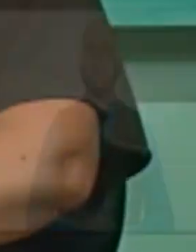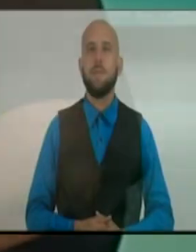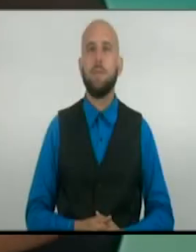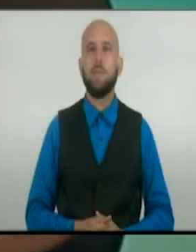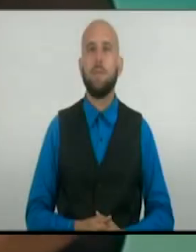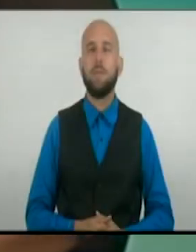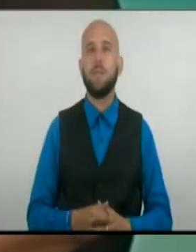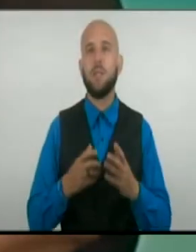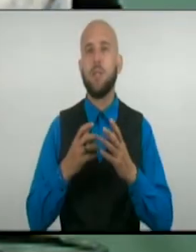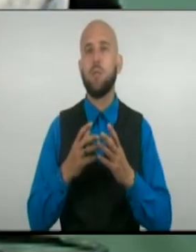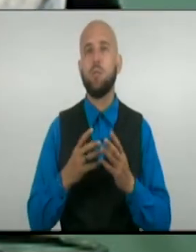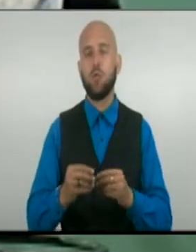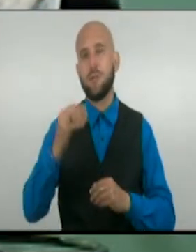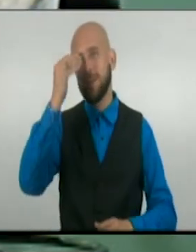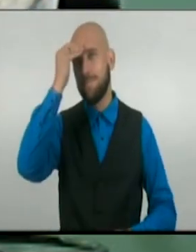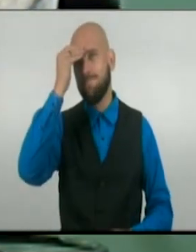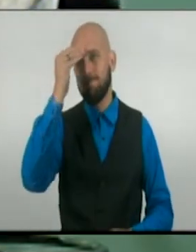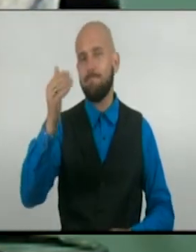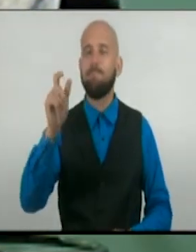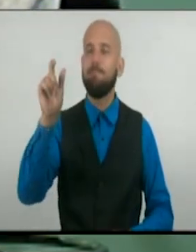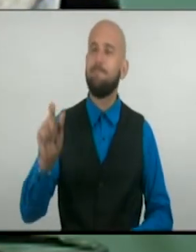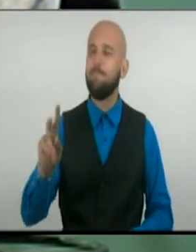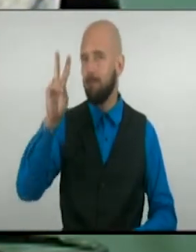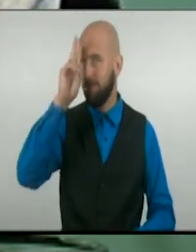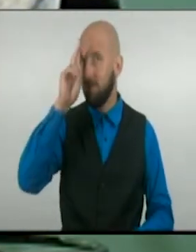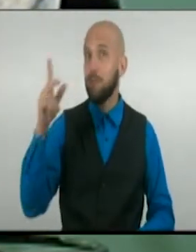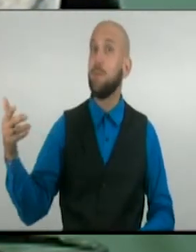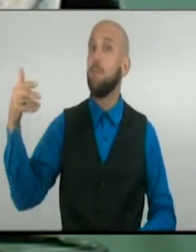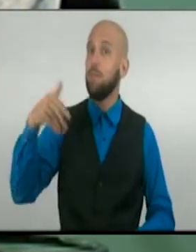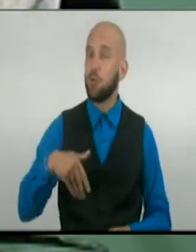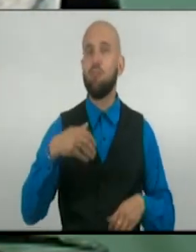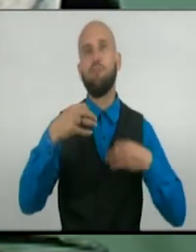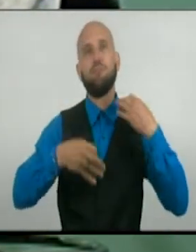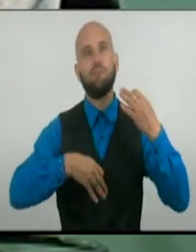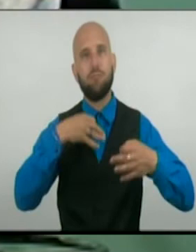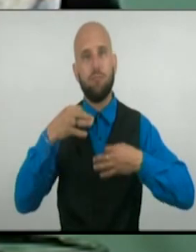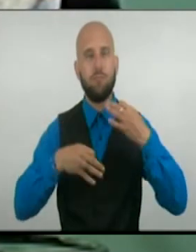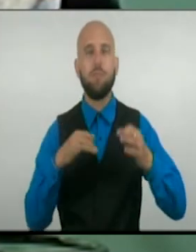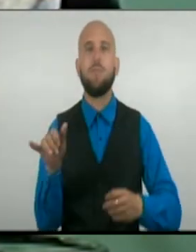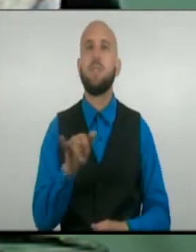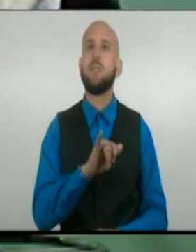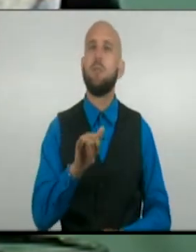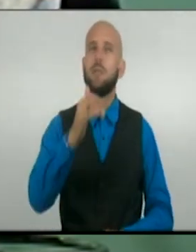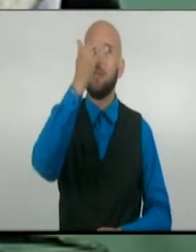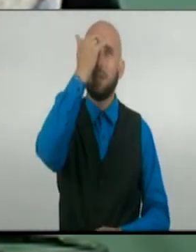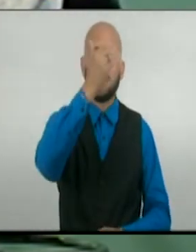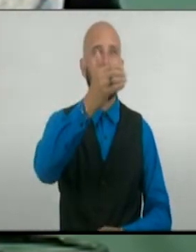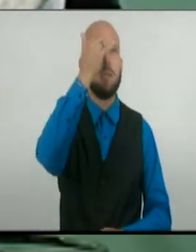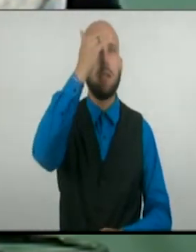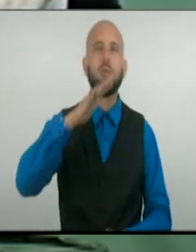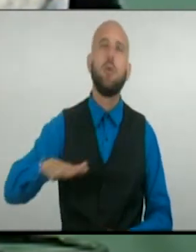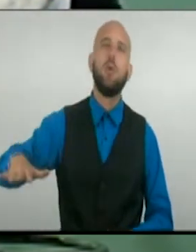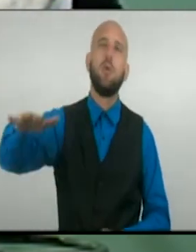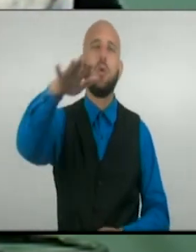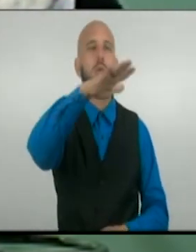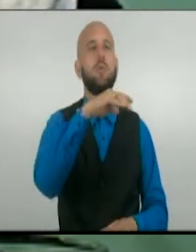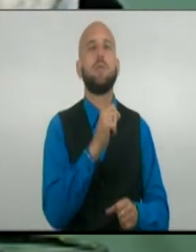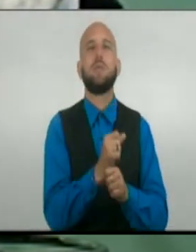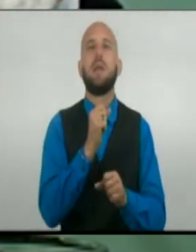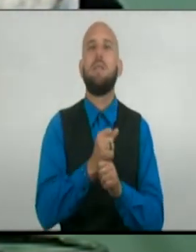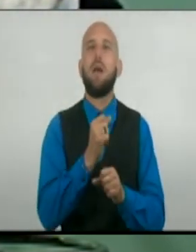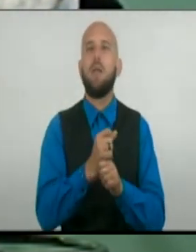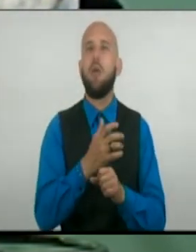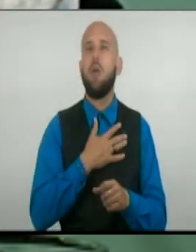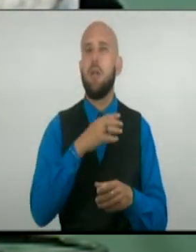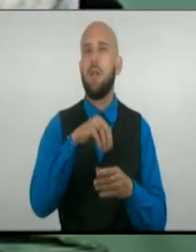agradecida doctora joanne acá por su presencia en nuestro espacio a usted a todos los trabajadores del banco de sangre provincial